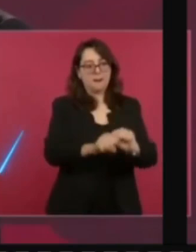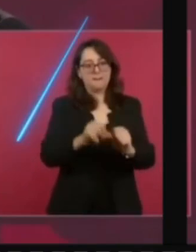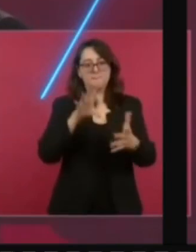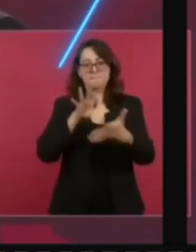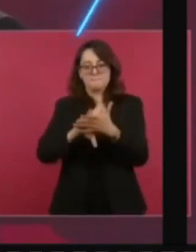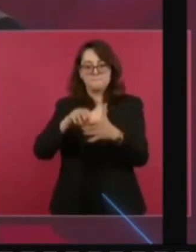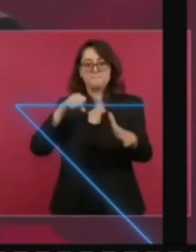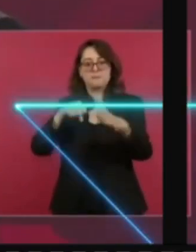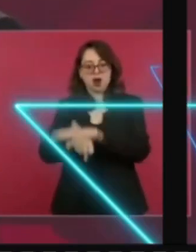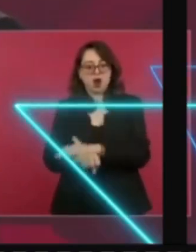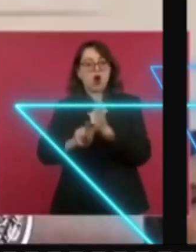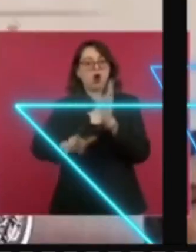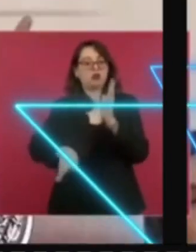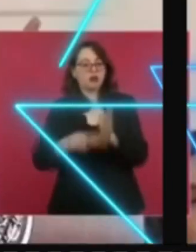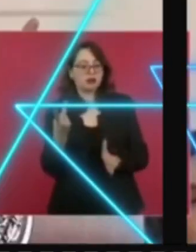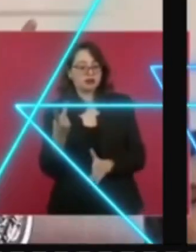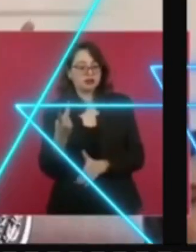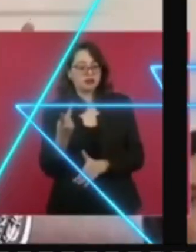protegiendo